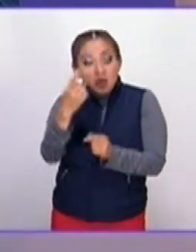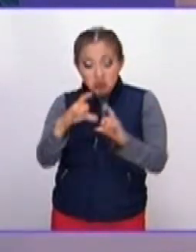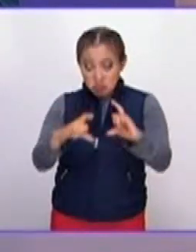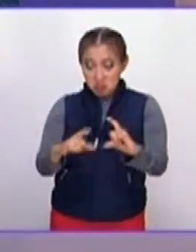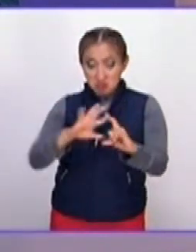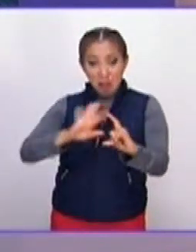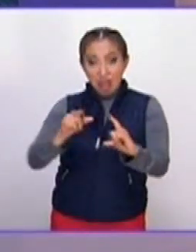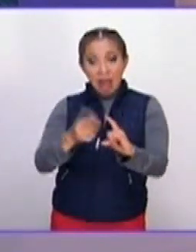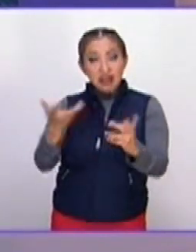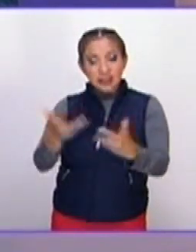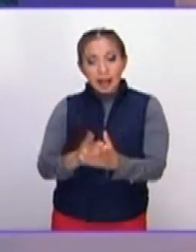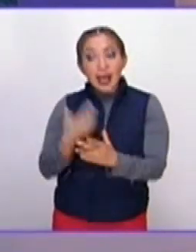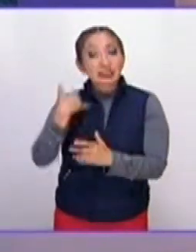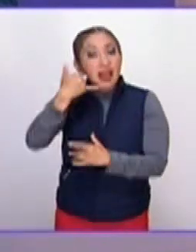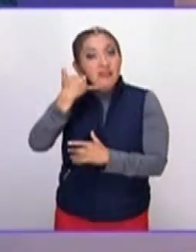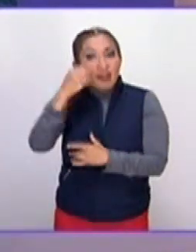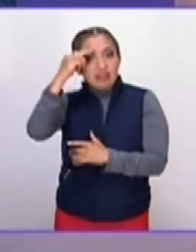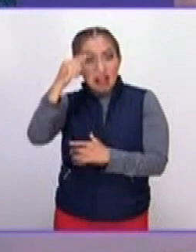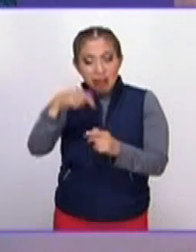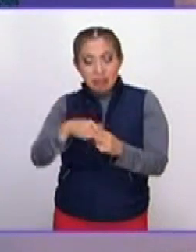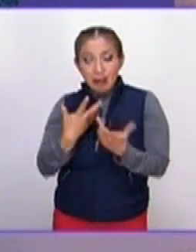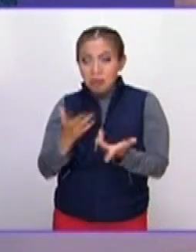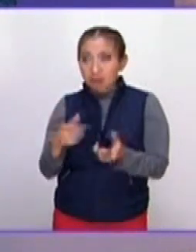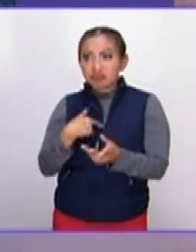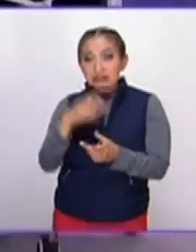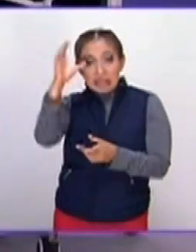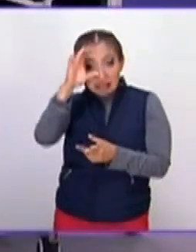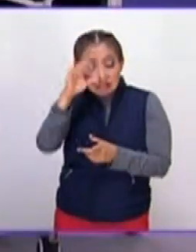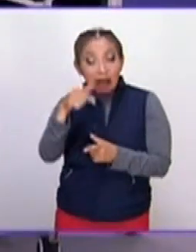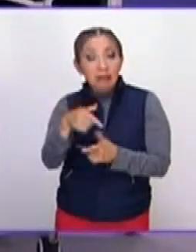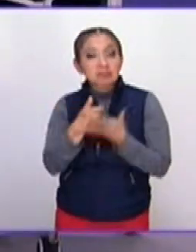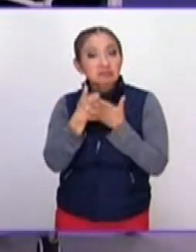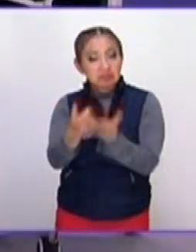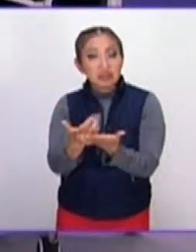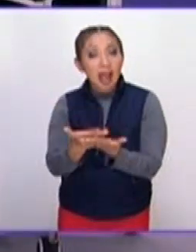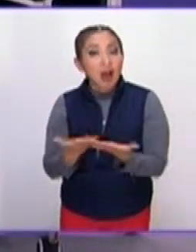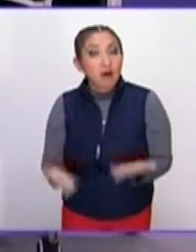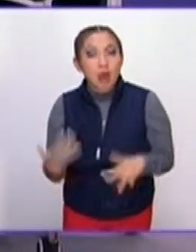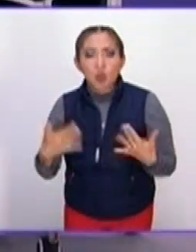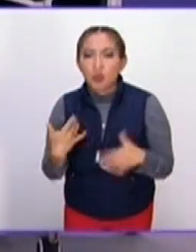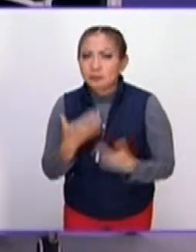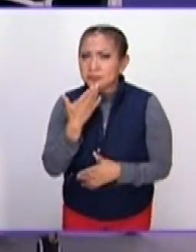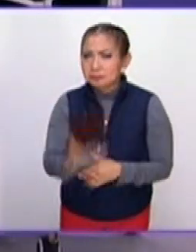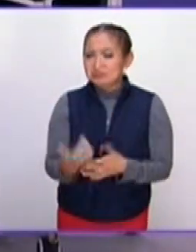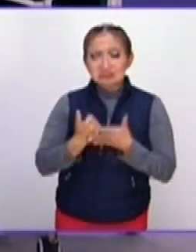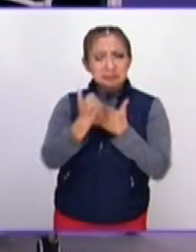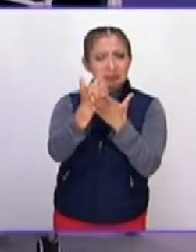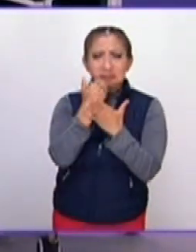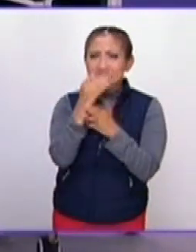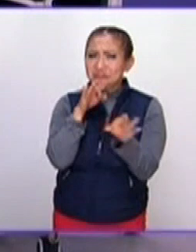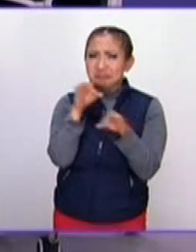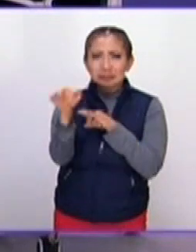instrumento podemos hacer. O sea, que el teléfono inteligente, en términos de la ciencia, se convierte para nosotros en un instrumento, una herramienta